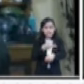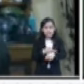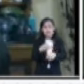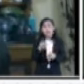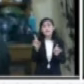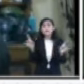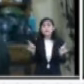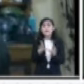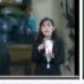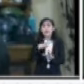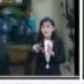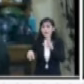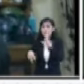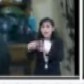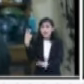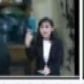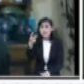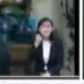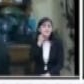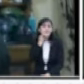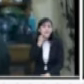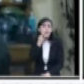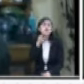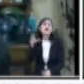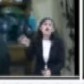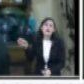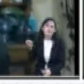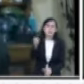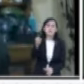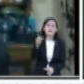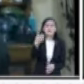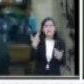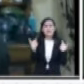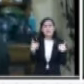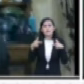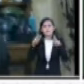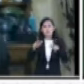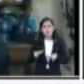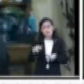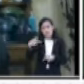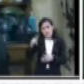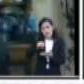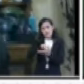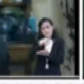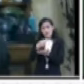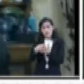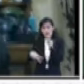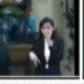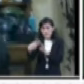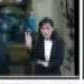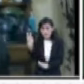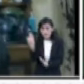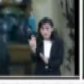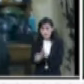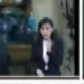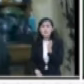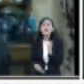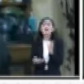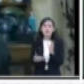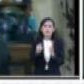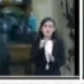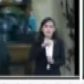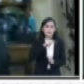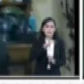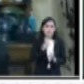lo que ocurre Es que la ley Establece que quienes Ya fuimos consejeros electorales no nos podemos reelegir